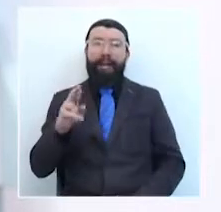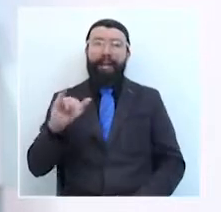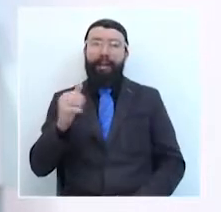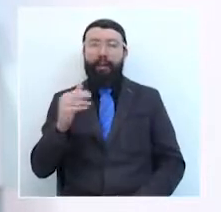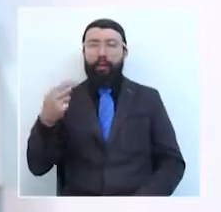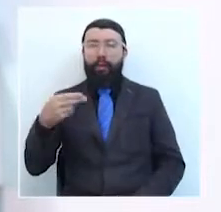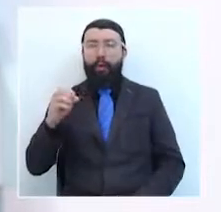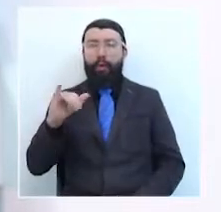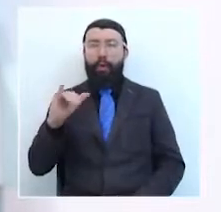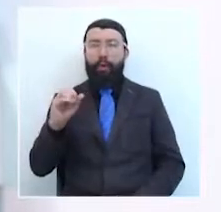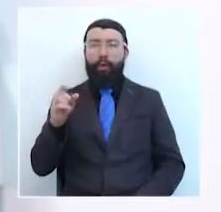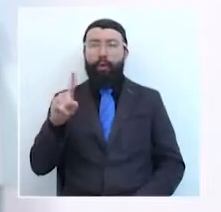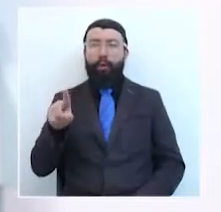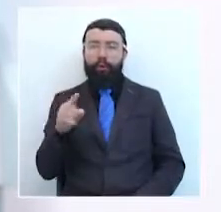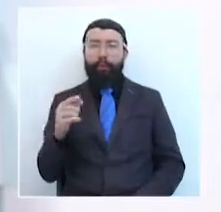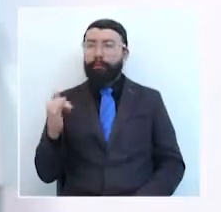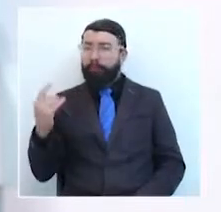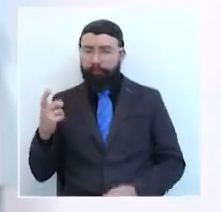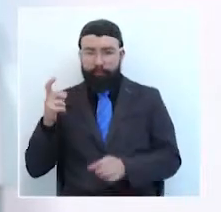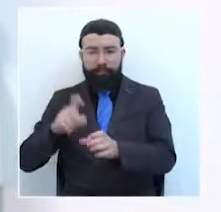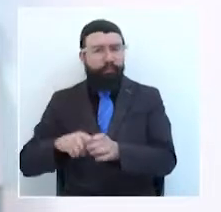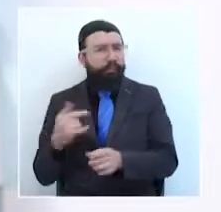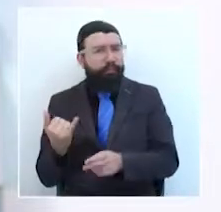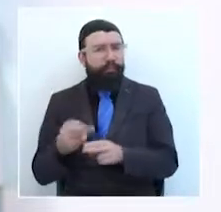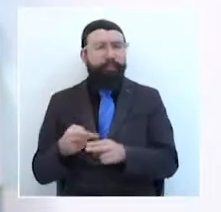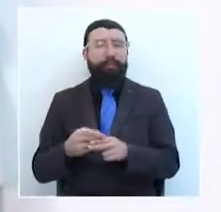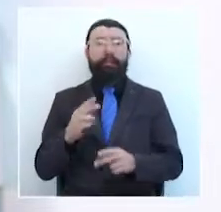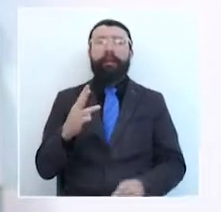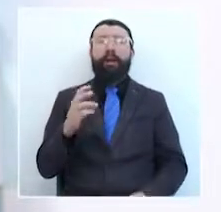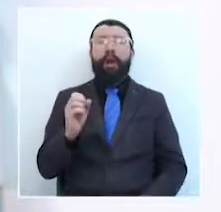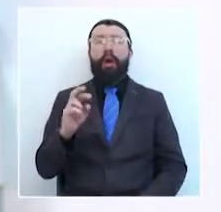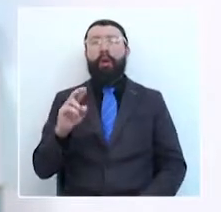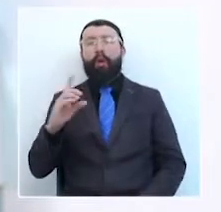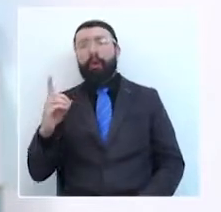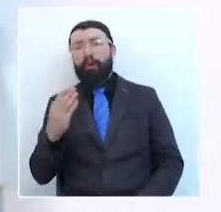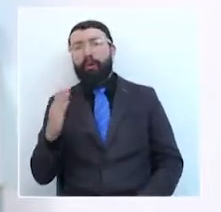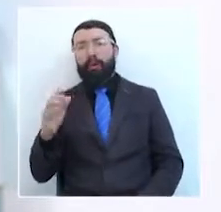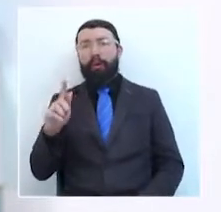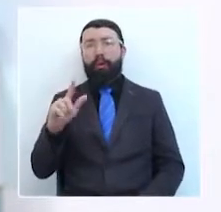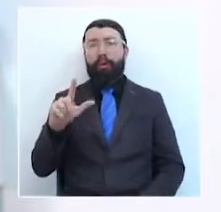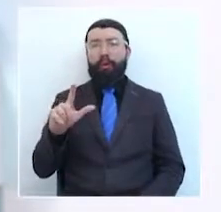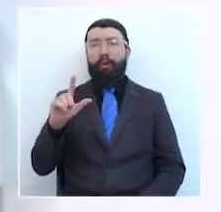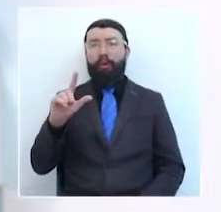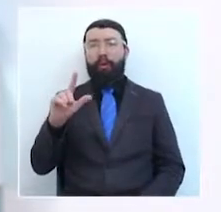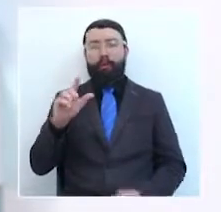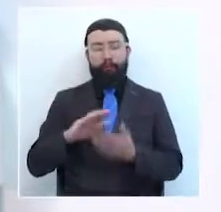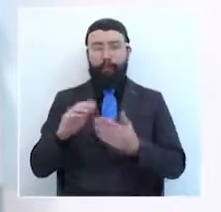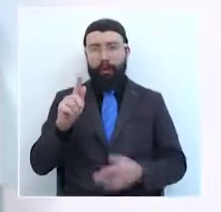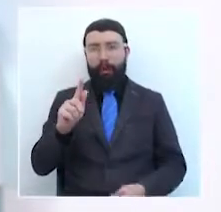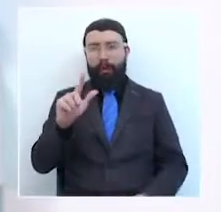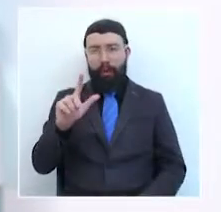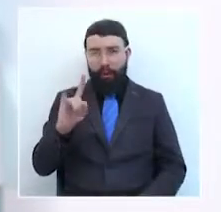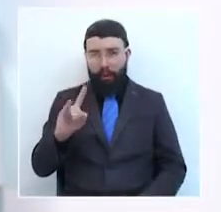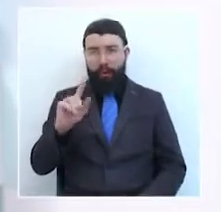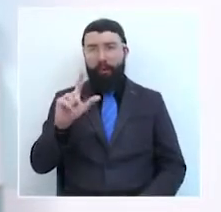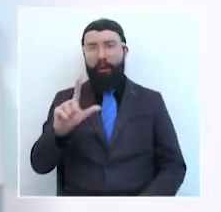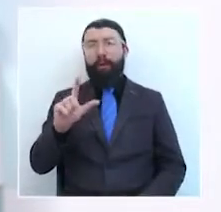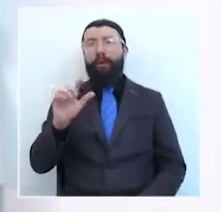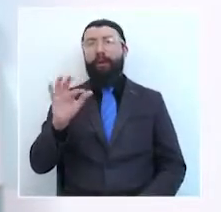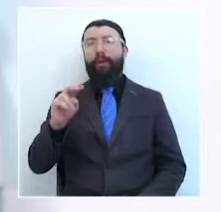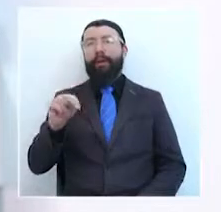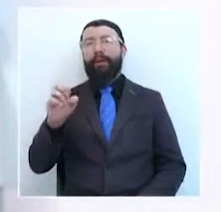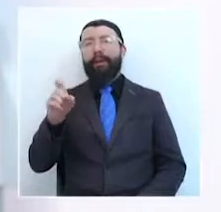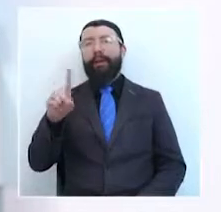ella pertenece a world colín es un grupo de varias psicólogas con su hermana mónica con otras psicólogas también